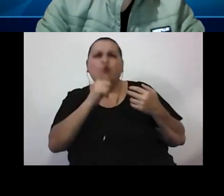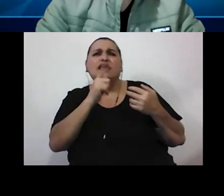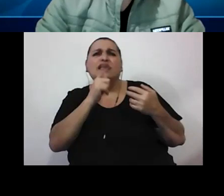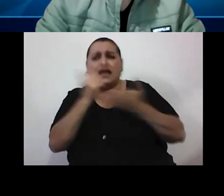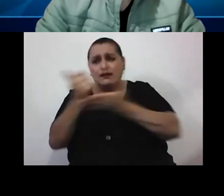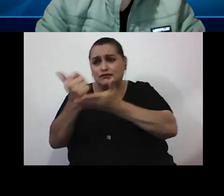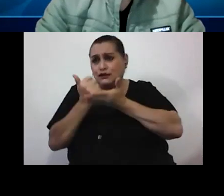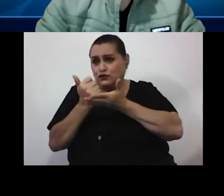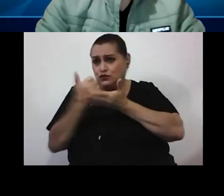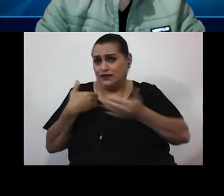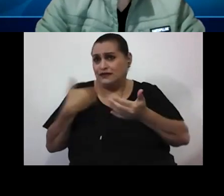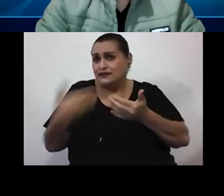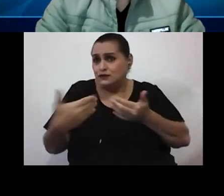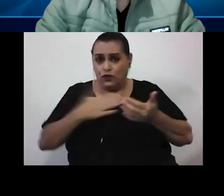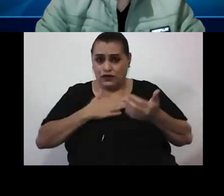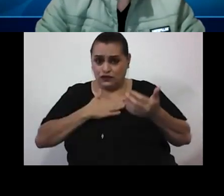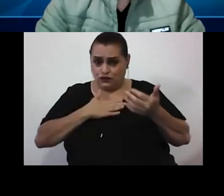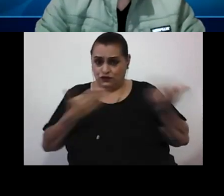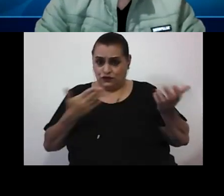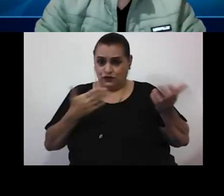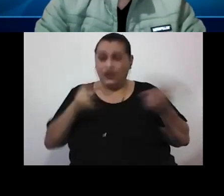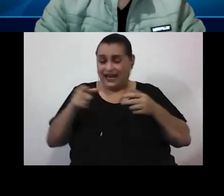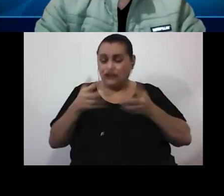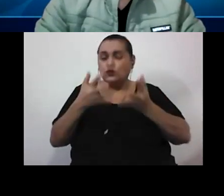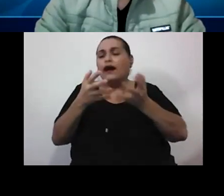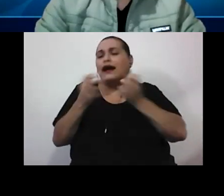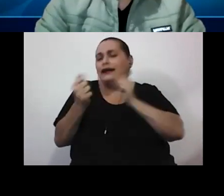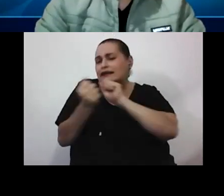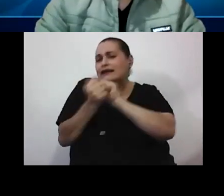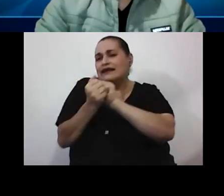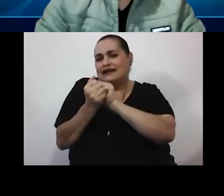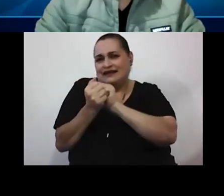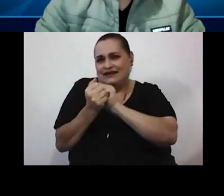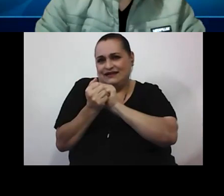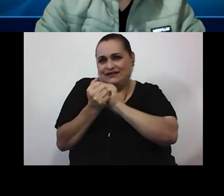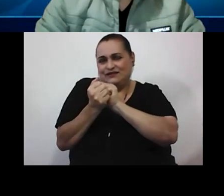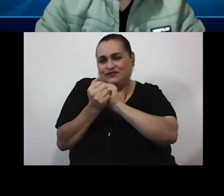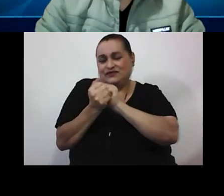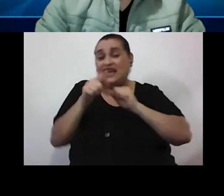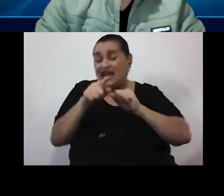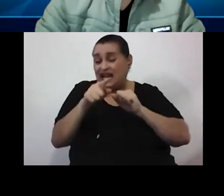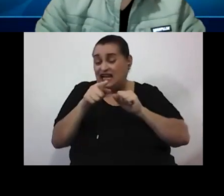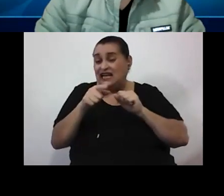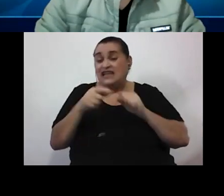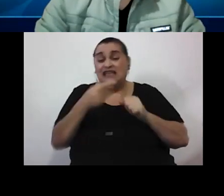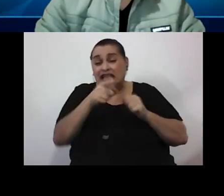mí? Esos son anhelos de apego. Cuando esos anhelos son insatisfechos,